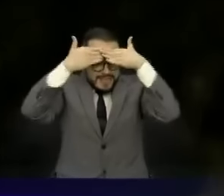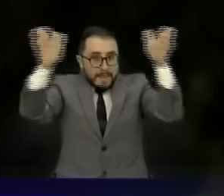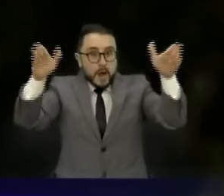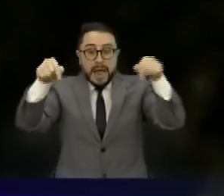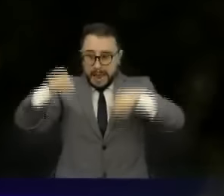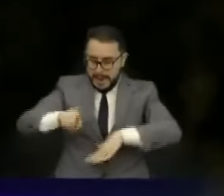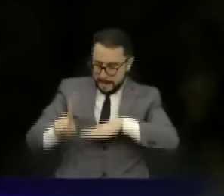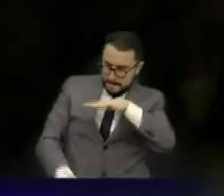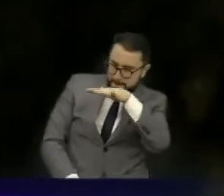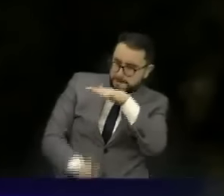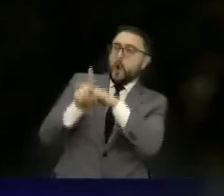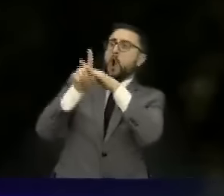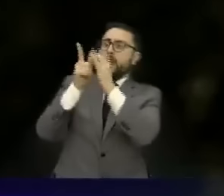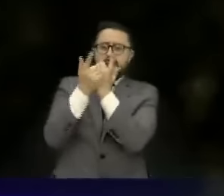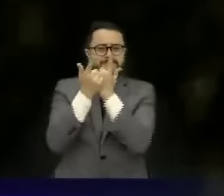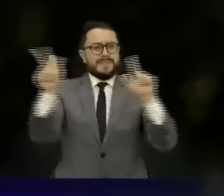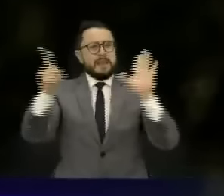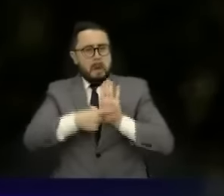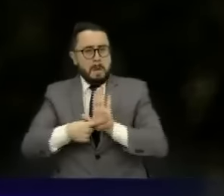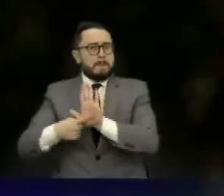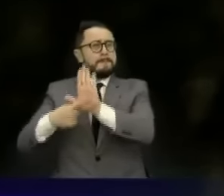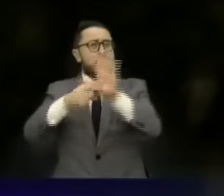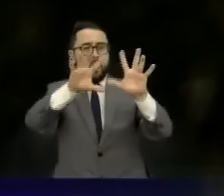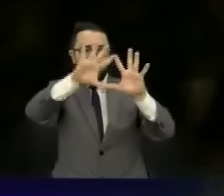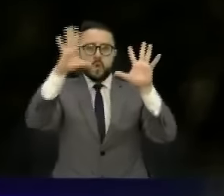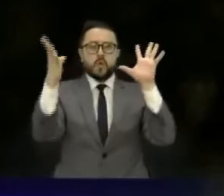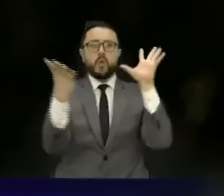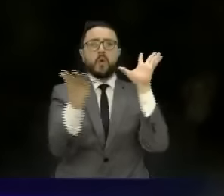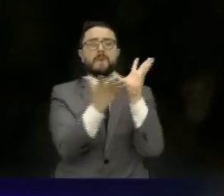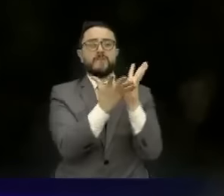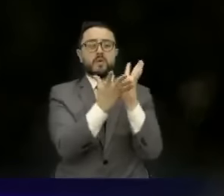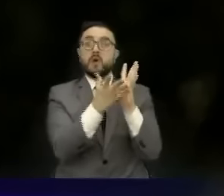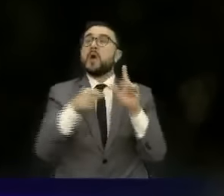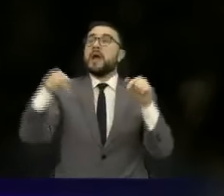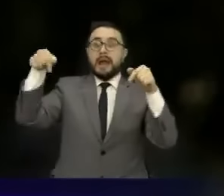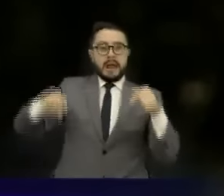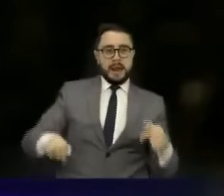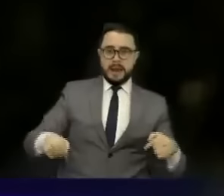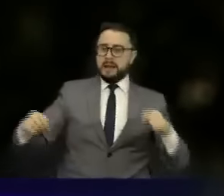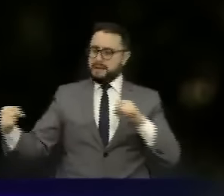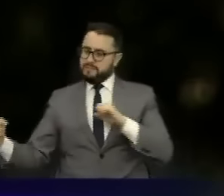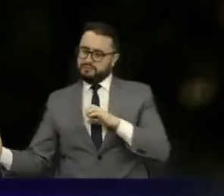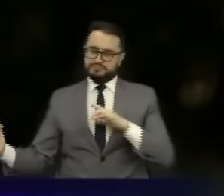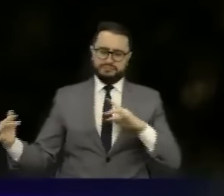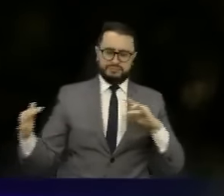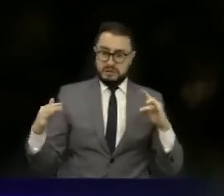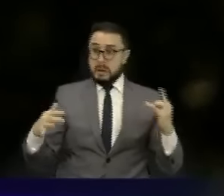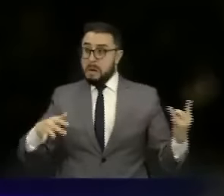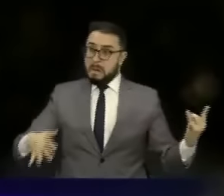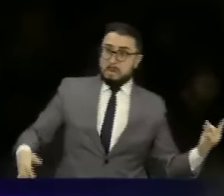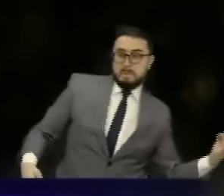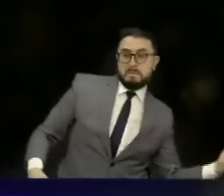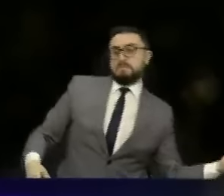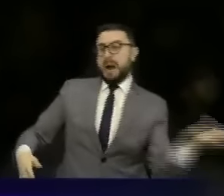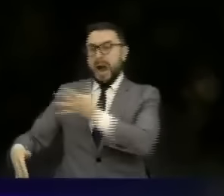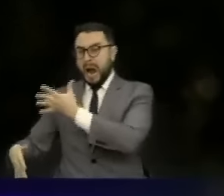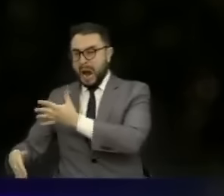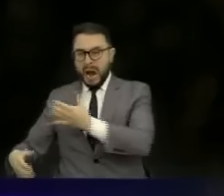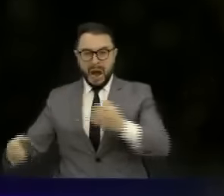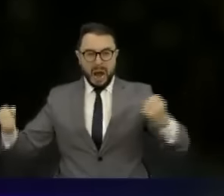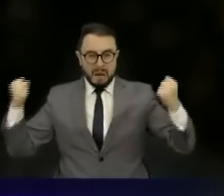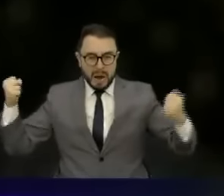la libertad. Esa bandera fue la que hundió aquí, ondeó y ondeó hasta llegar a la